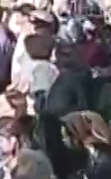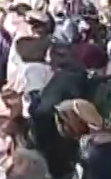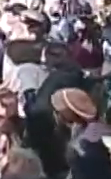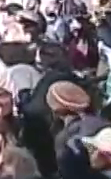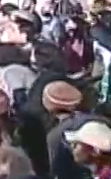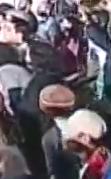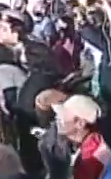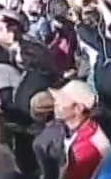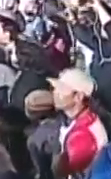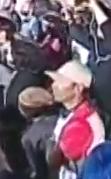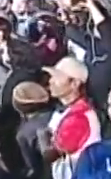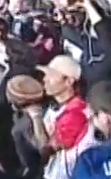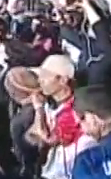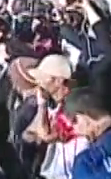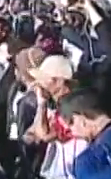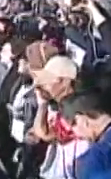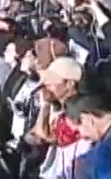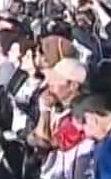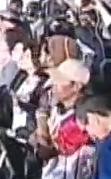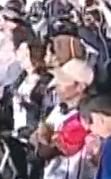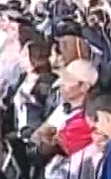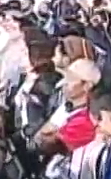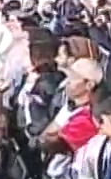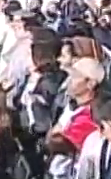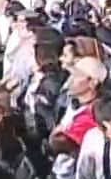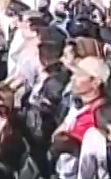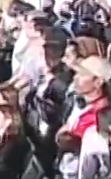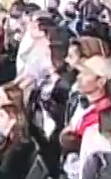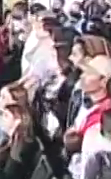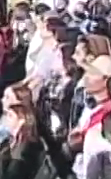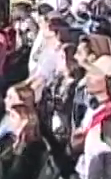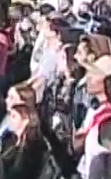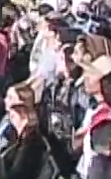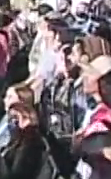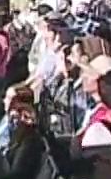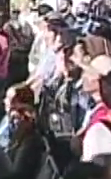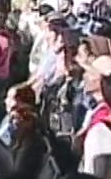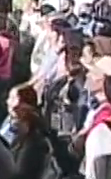uno solo abbas no tuvo